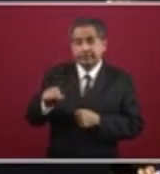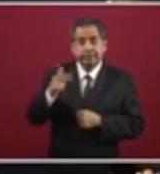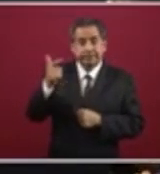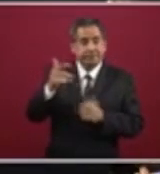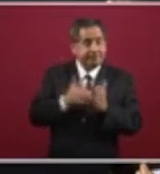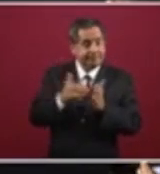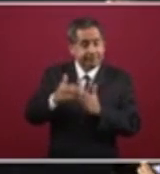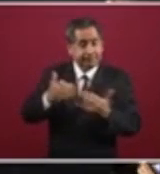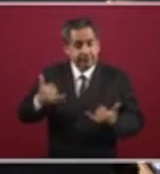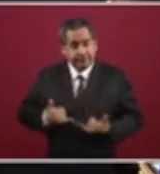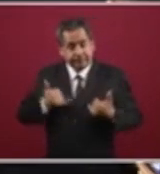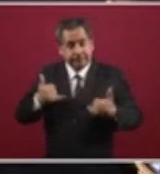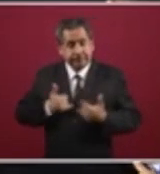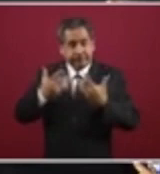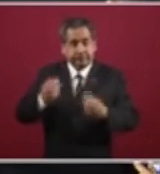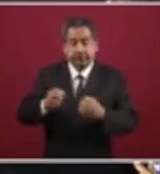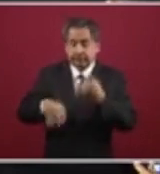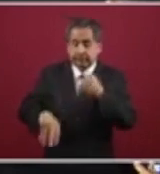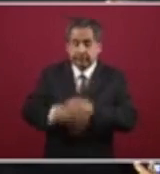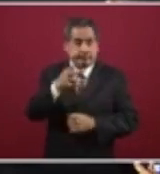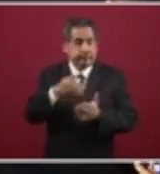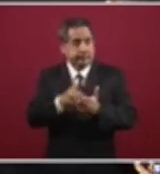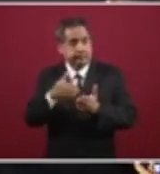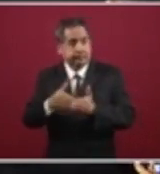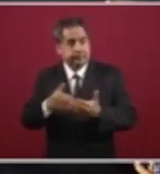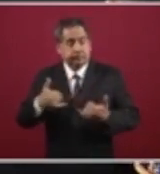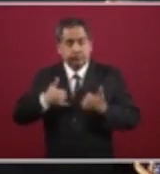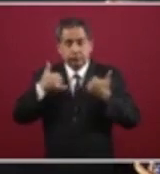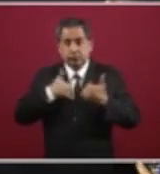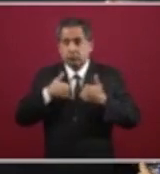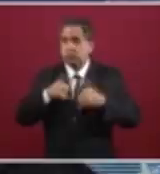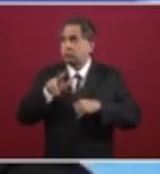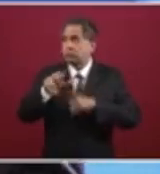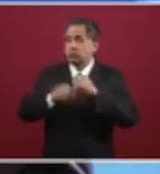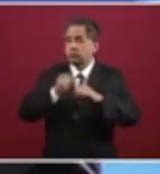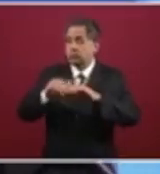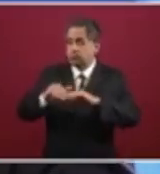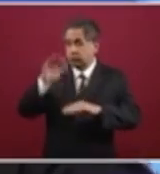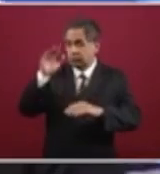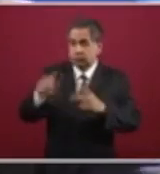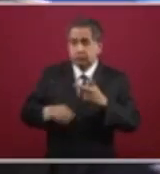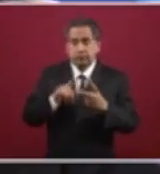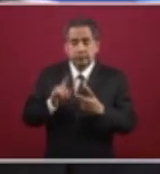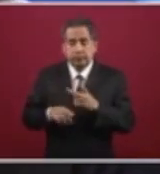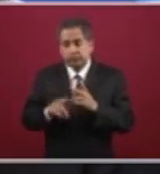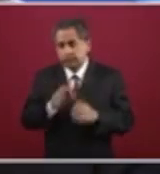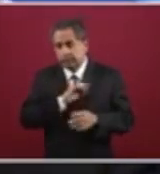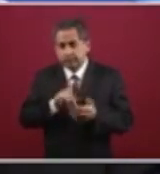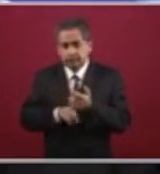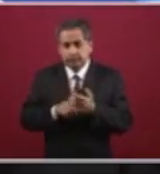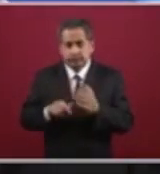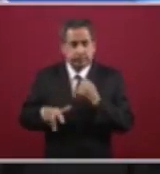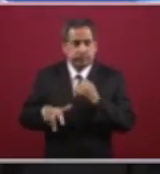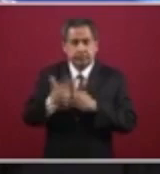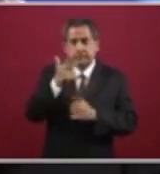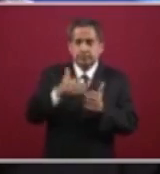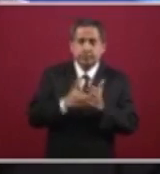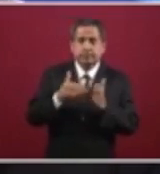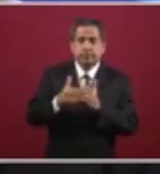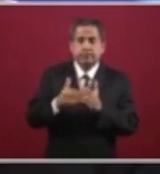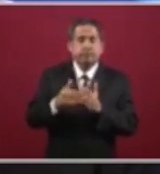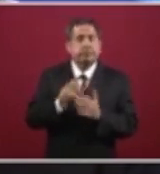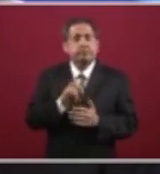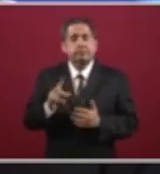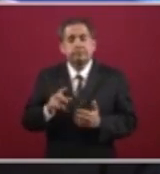de jóvenes, 14 millones de jóvenes arriba de los 18 años y aproximadamente 13 millones